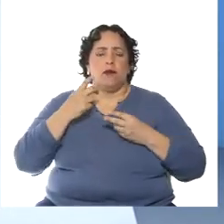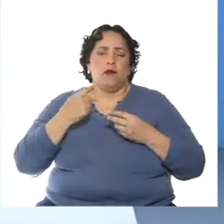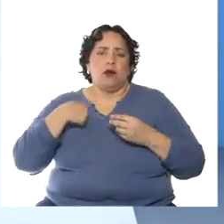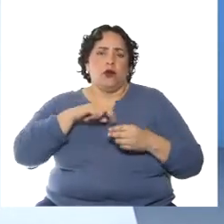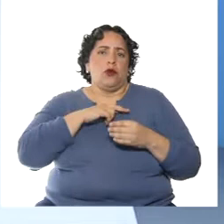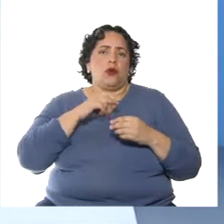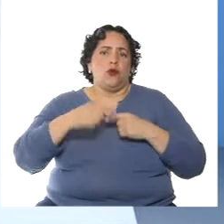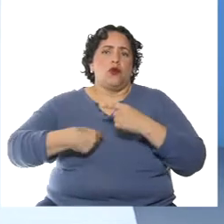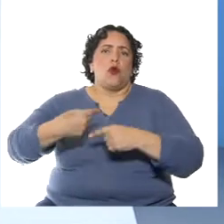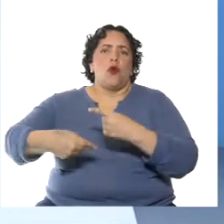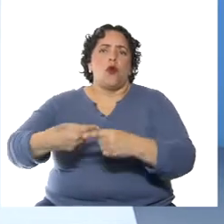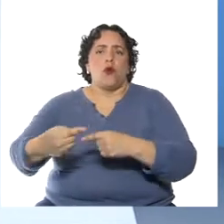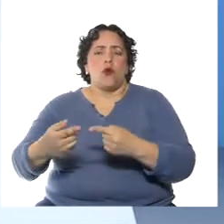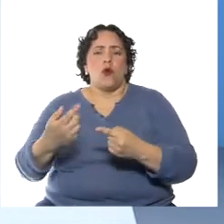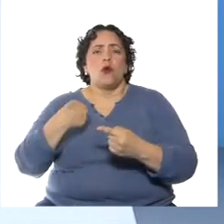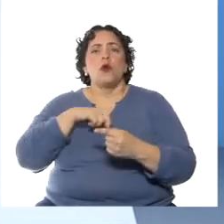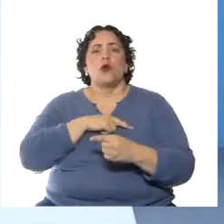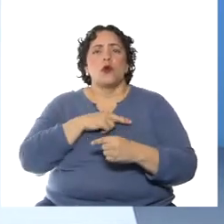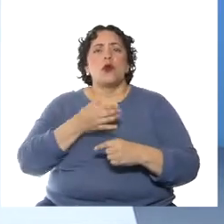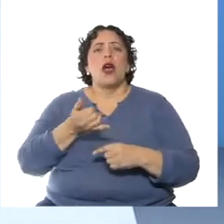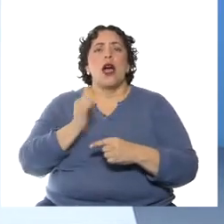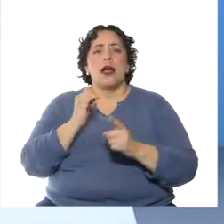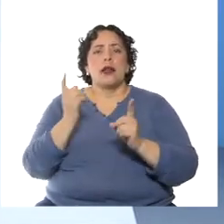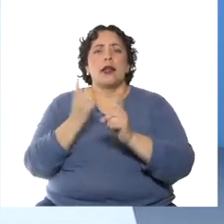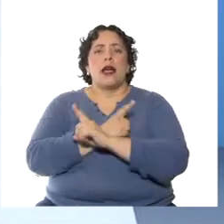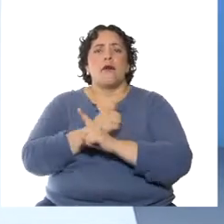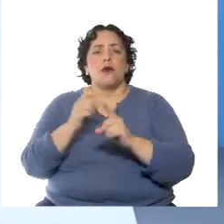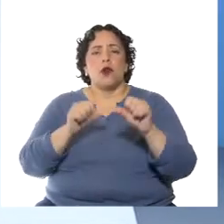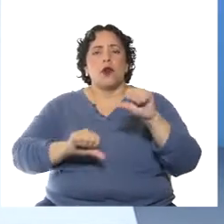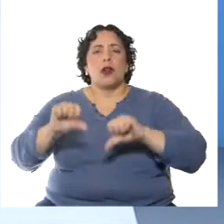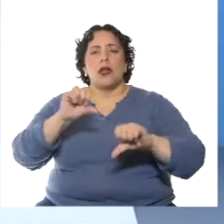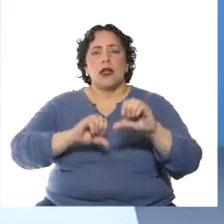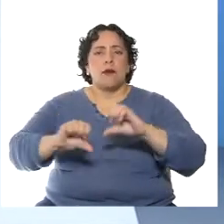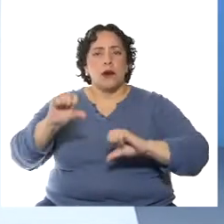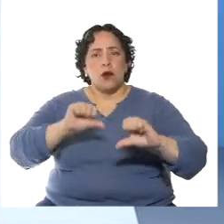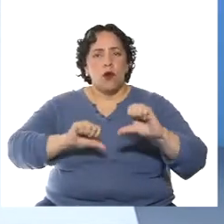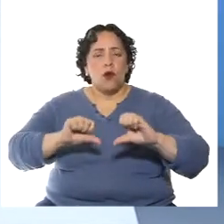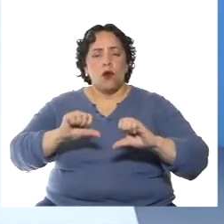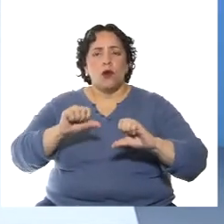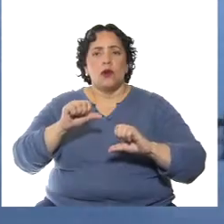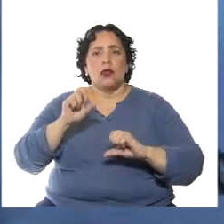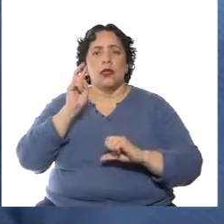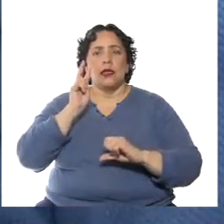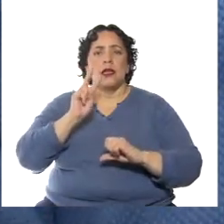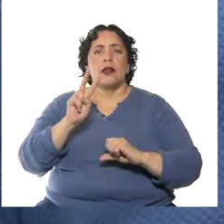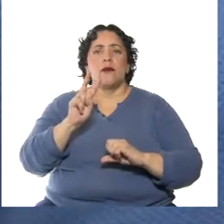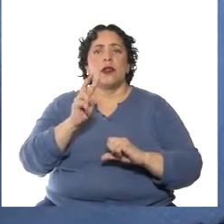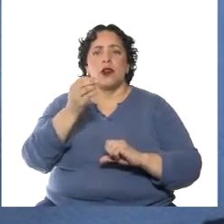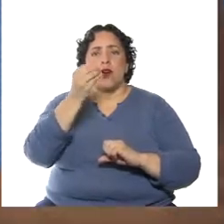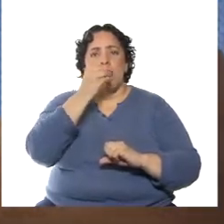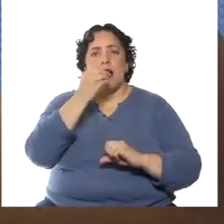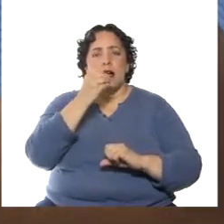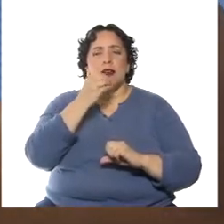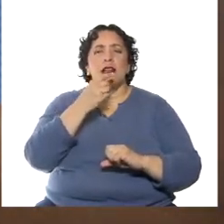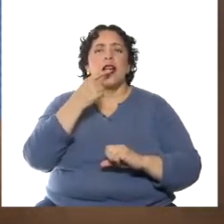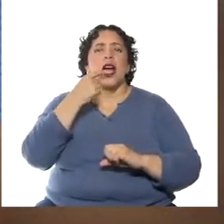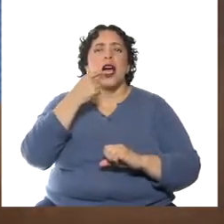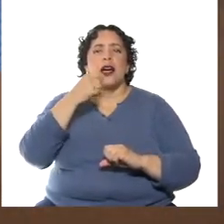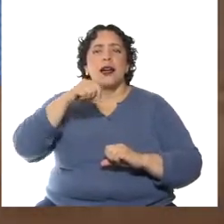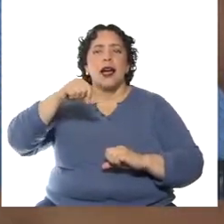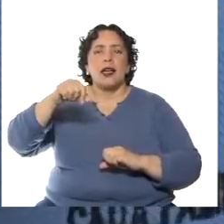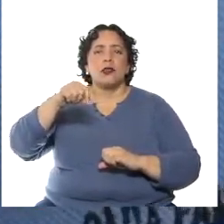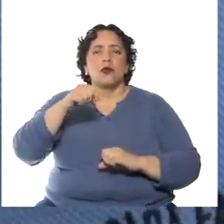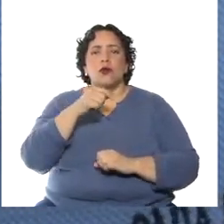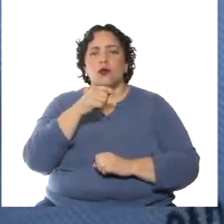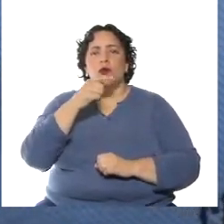nosotros tenemos un cambio químico que tiene que ver con este alimento. ¿Cómo se llama este alimento? Azúcar. Esto